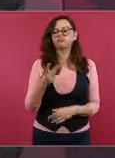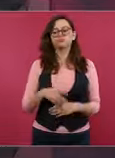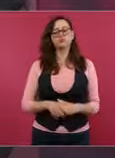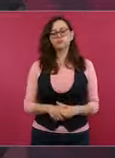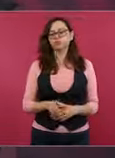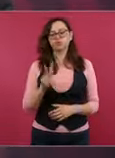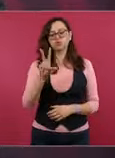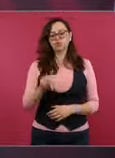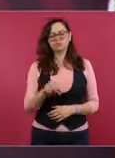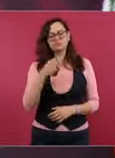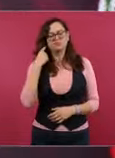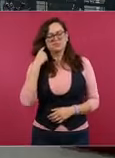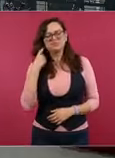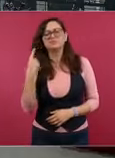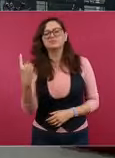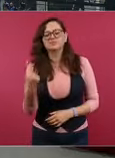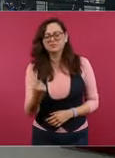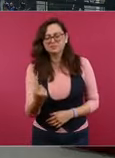¿Mande?